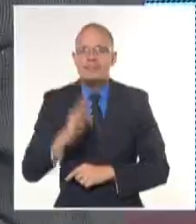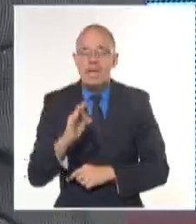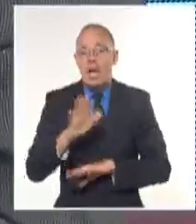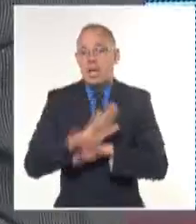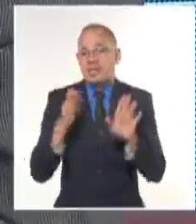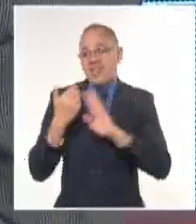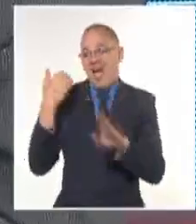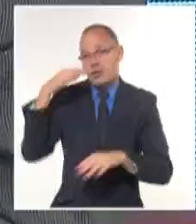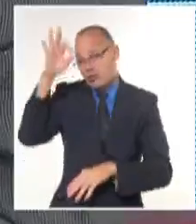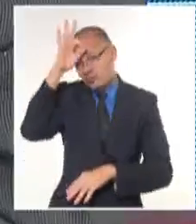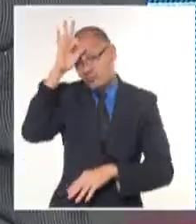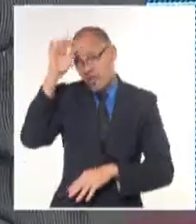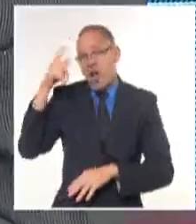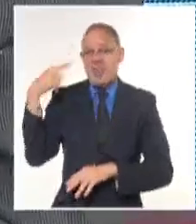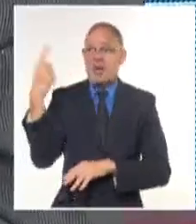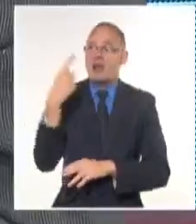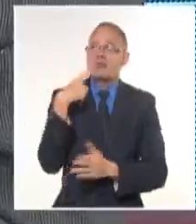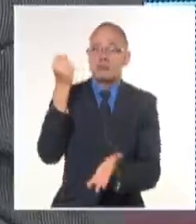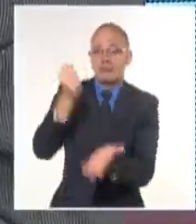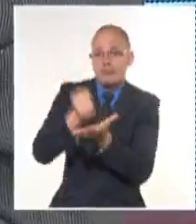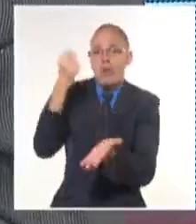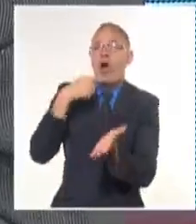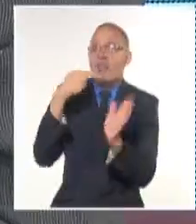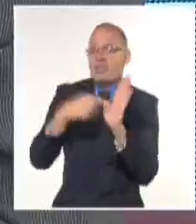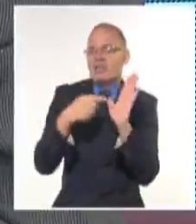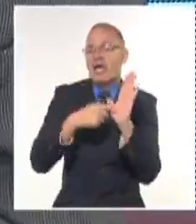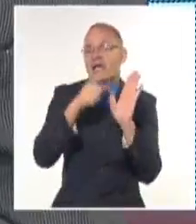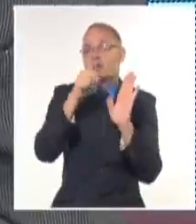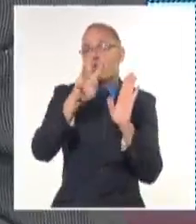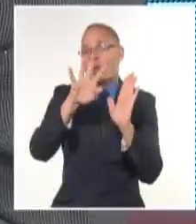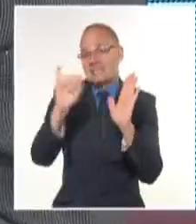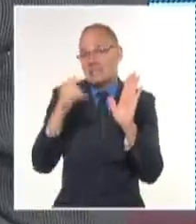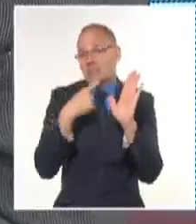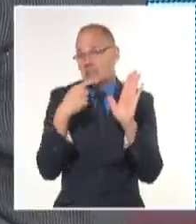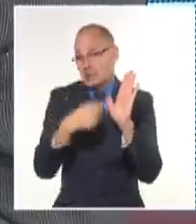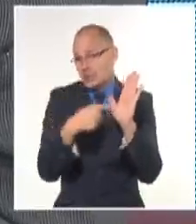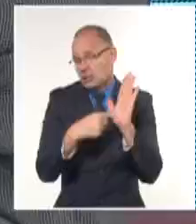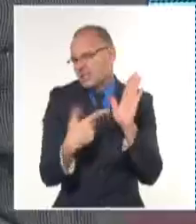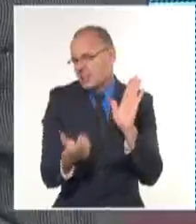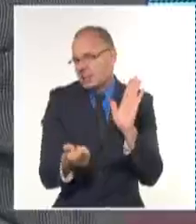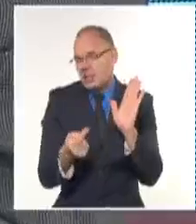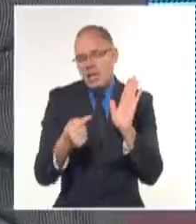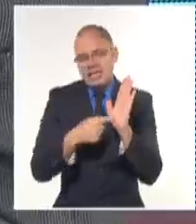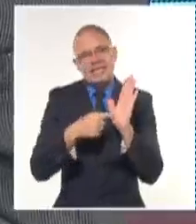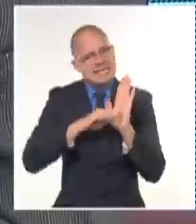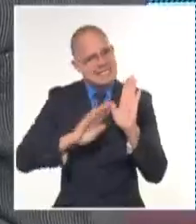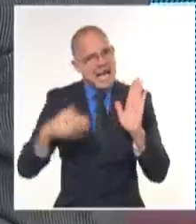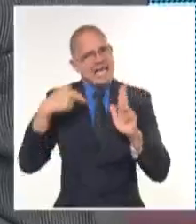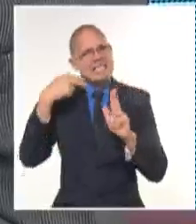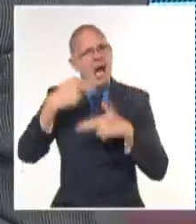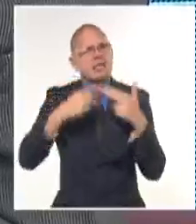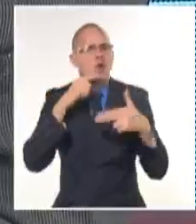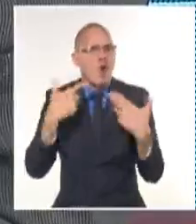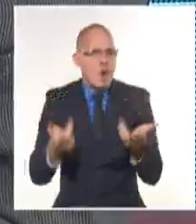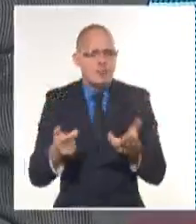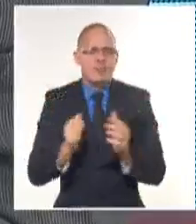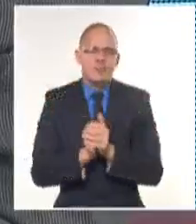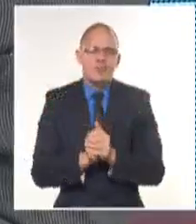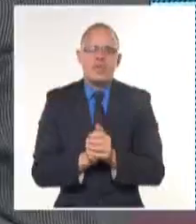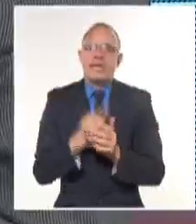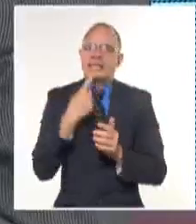es la 146 de este año propiamente que explicamos, que aprueba una metodología para la rendición de cuentas. Esa metodología